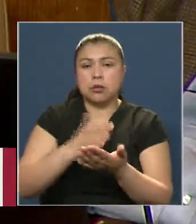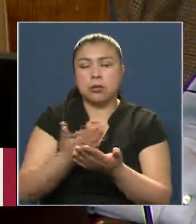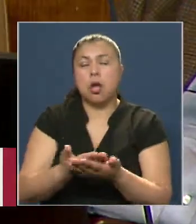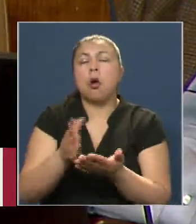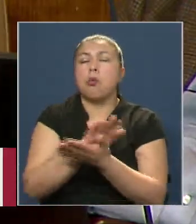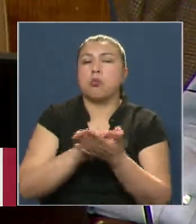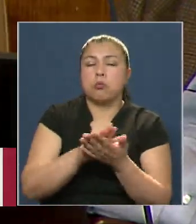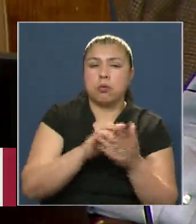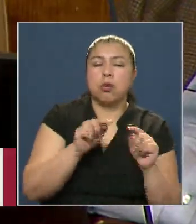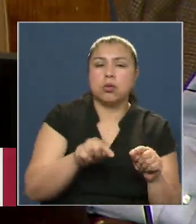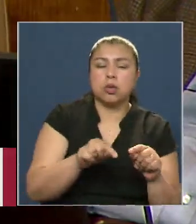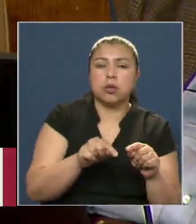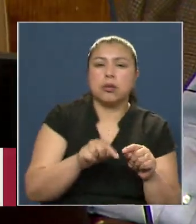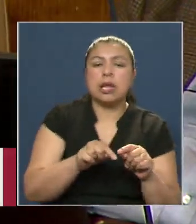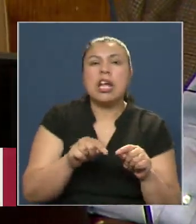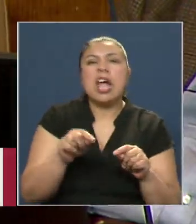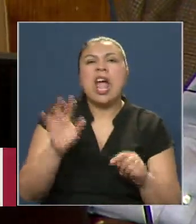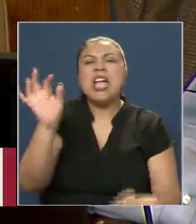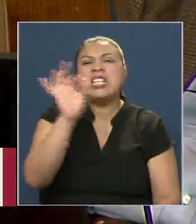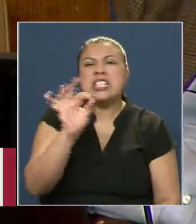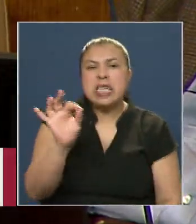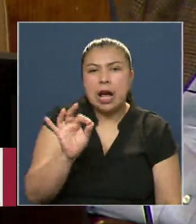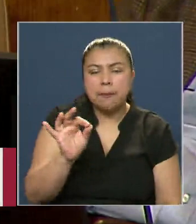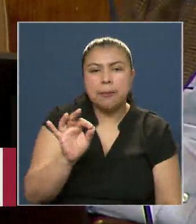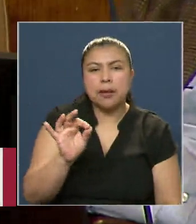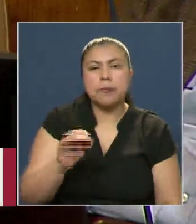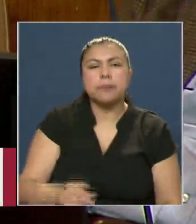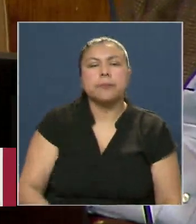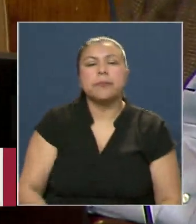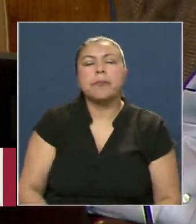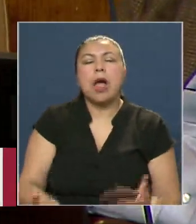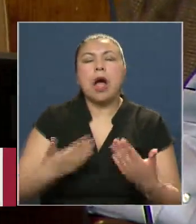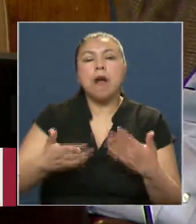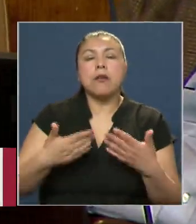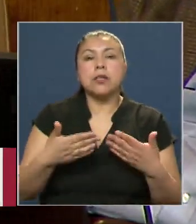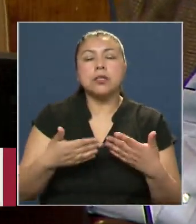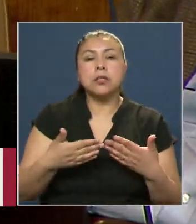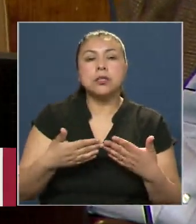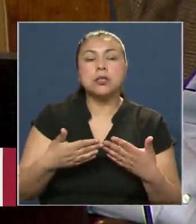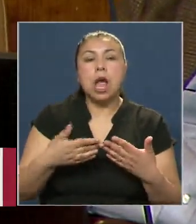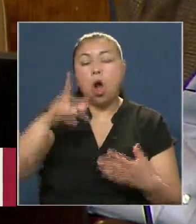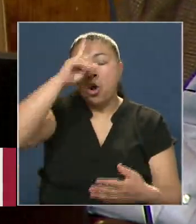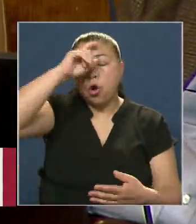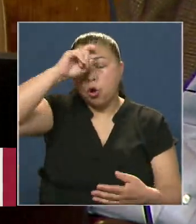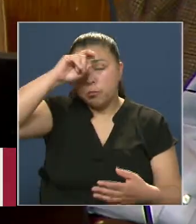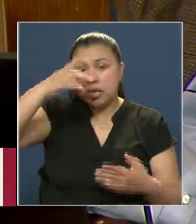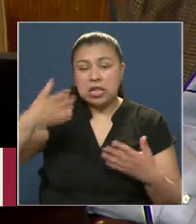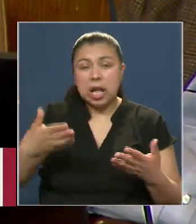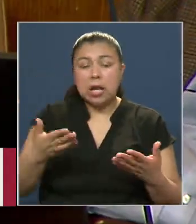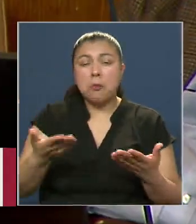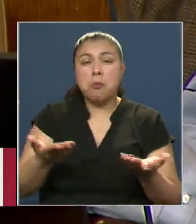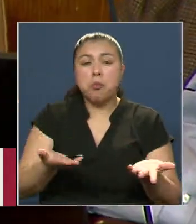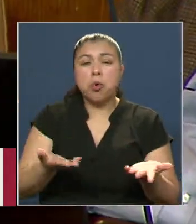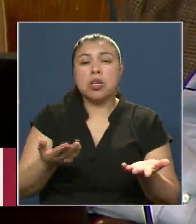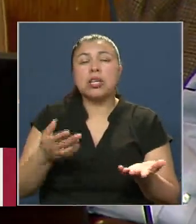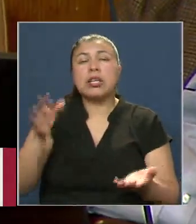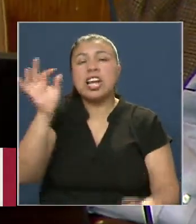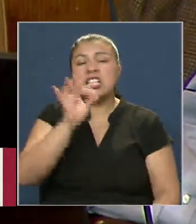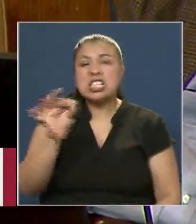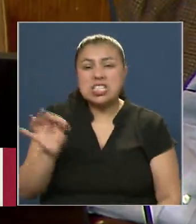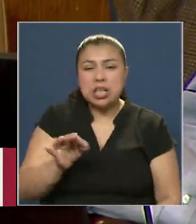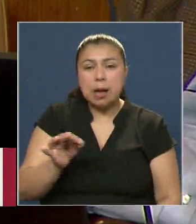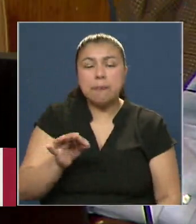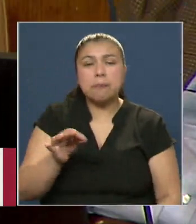ellos tienen ISAPRE, muchas veces en los hospitales, por el hecho de tener ISAPRE, ya